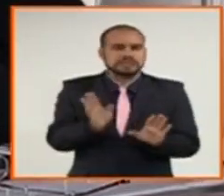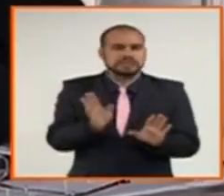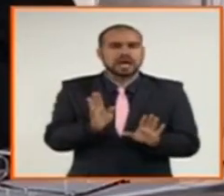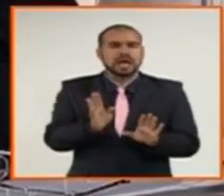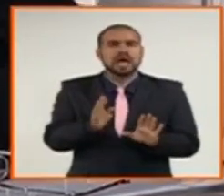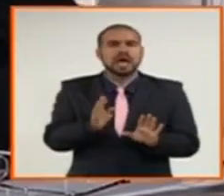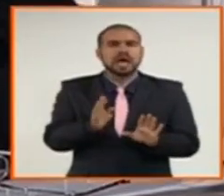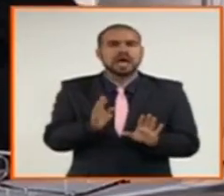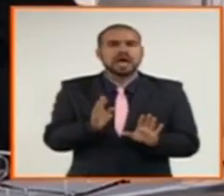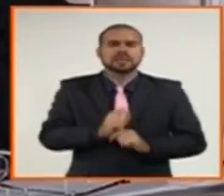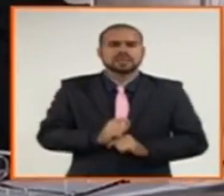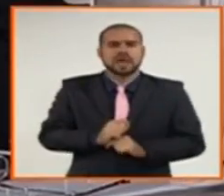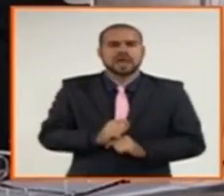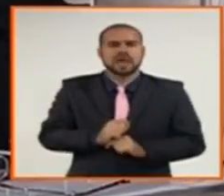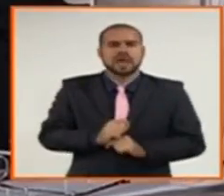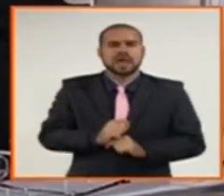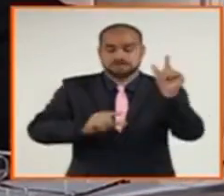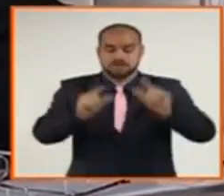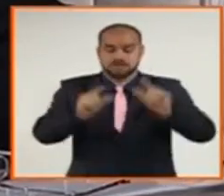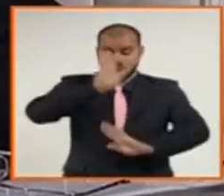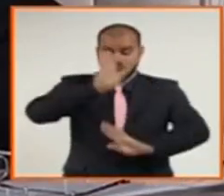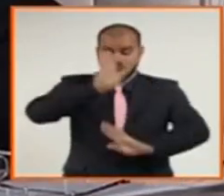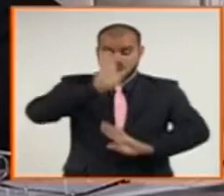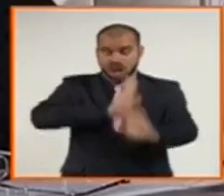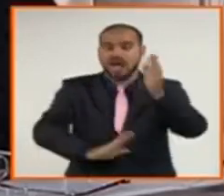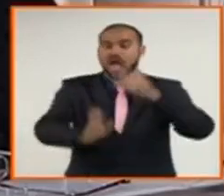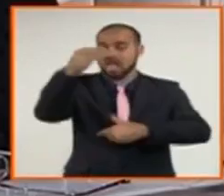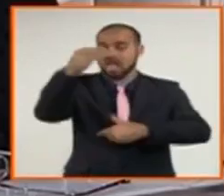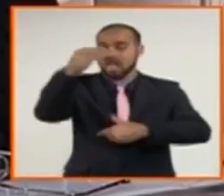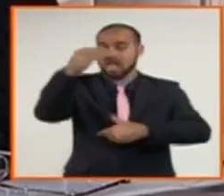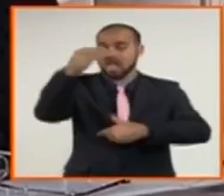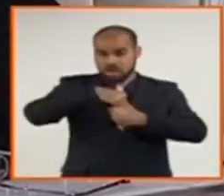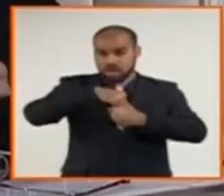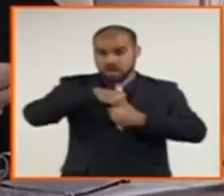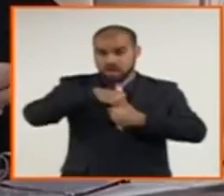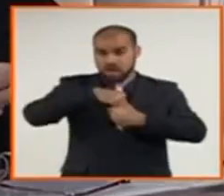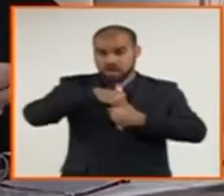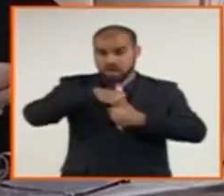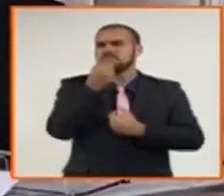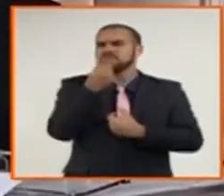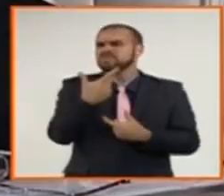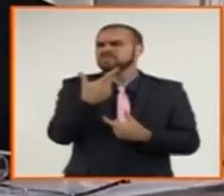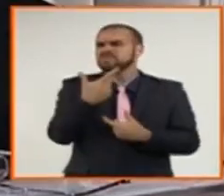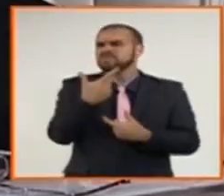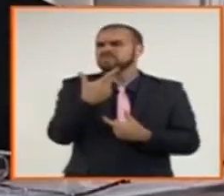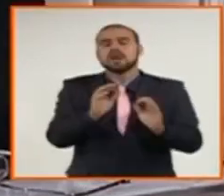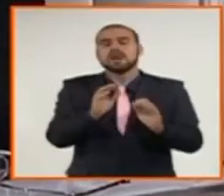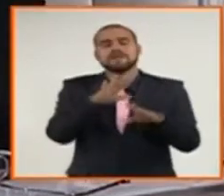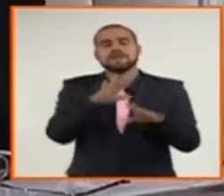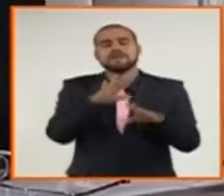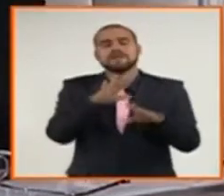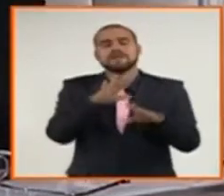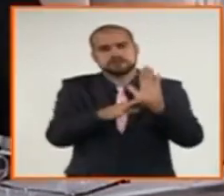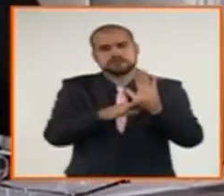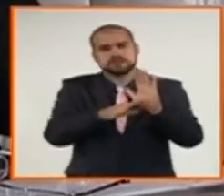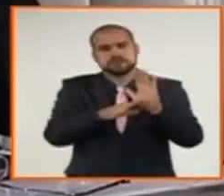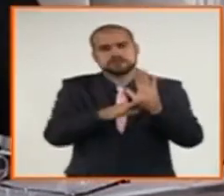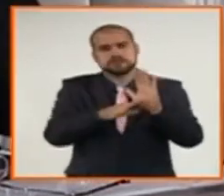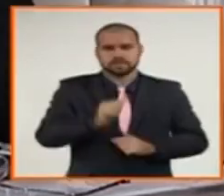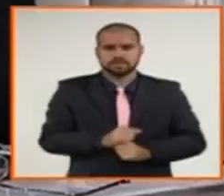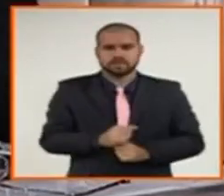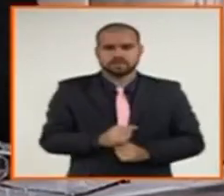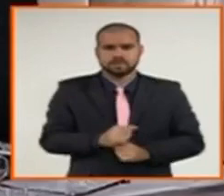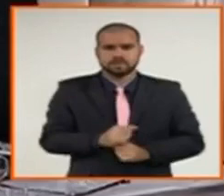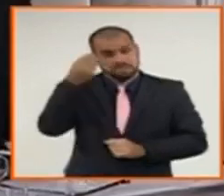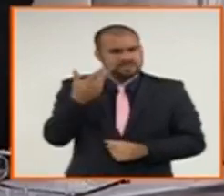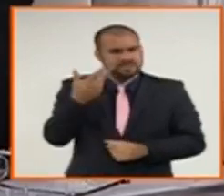de anticuerpos y con condiciones de seguridad mantenida. De esta forma, nosotros consideramos,